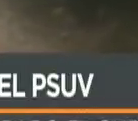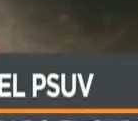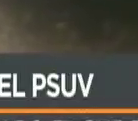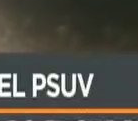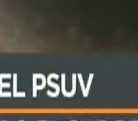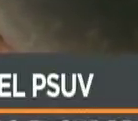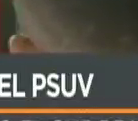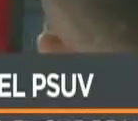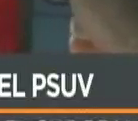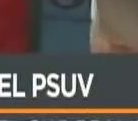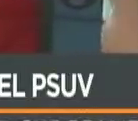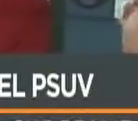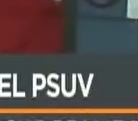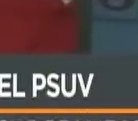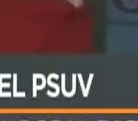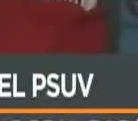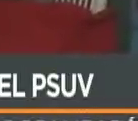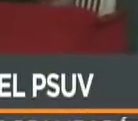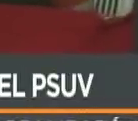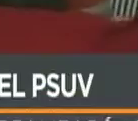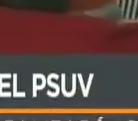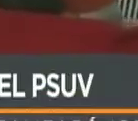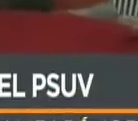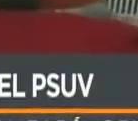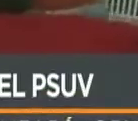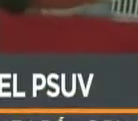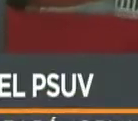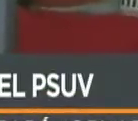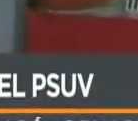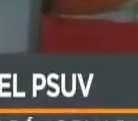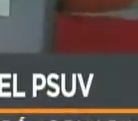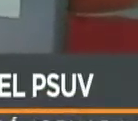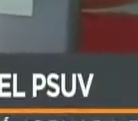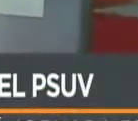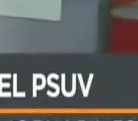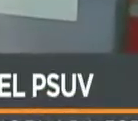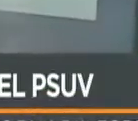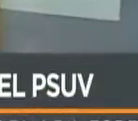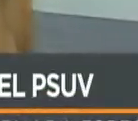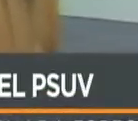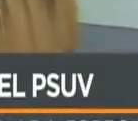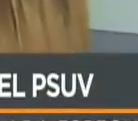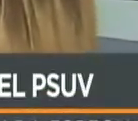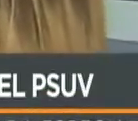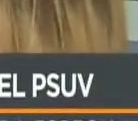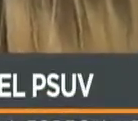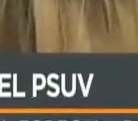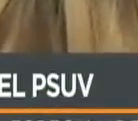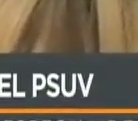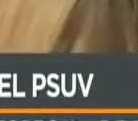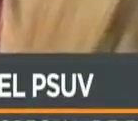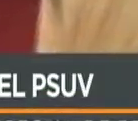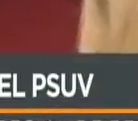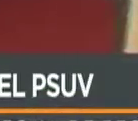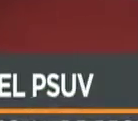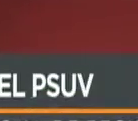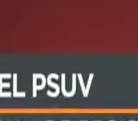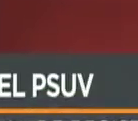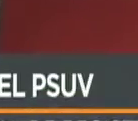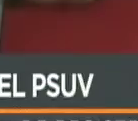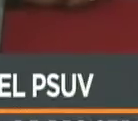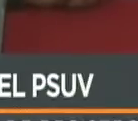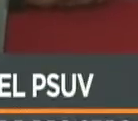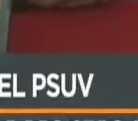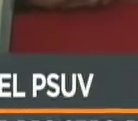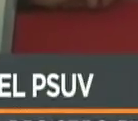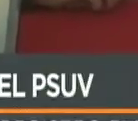injerencia en contra de Venezuela. Esto es lo que ocurre a esta hora desde la Plaza Bolívar de la ciudad de